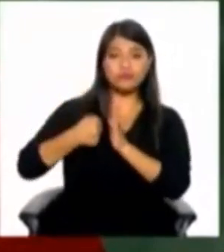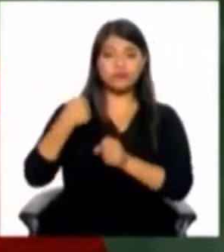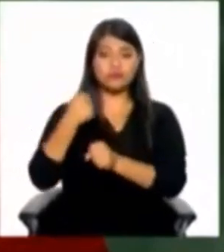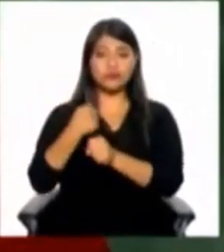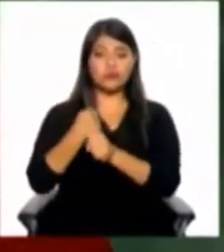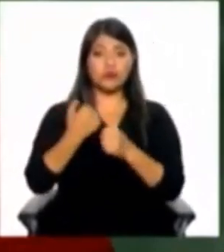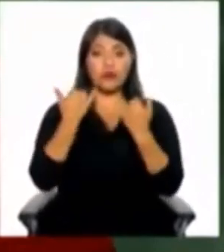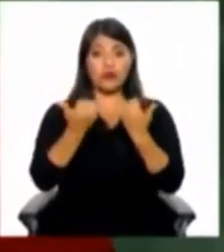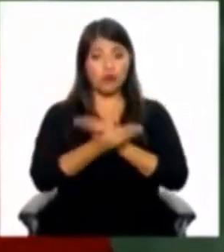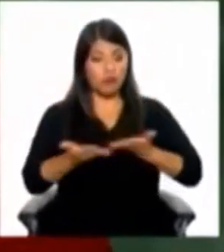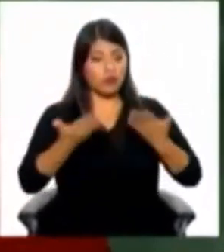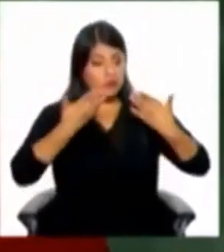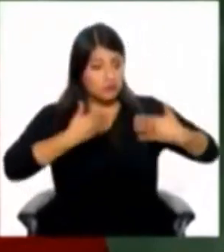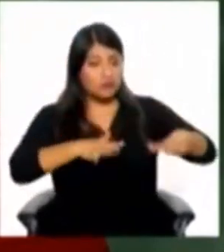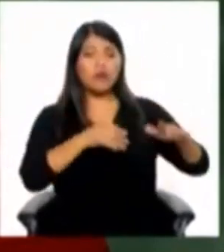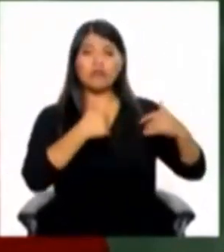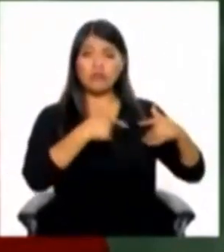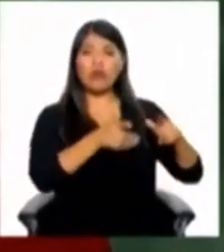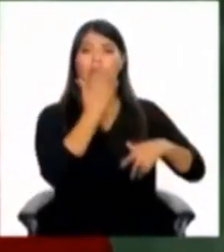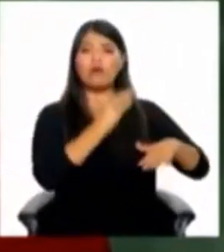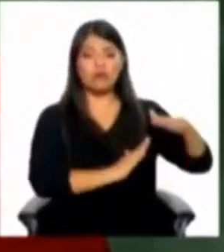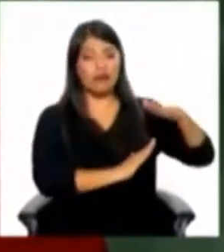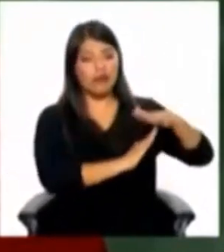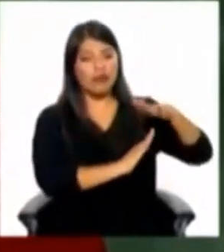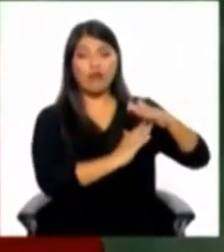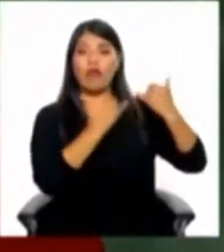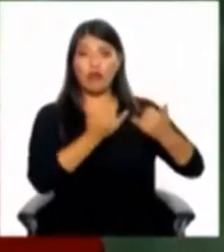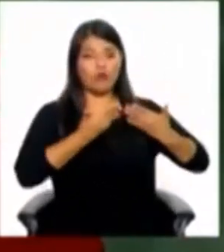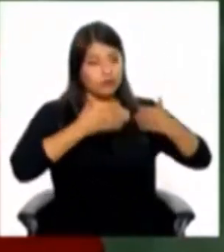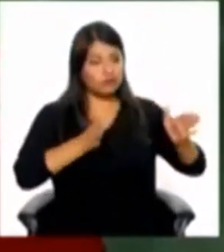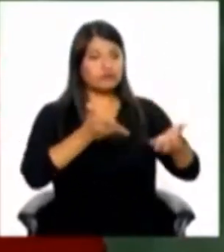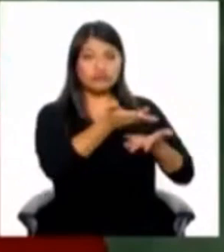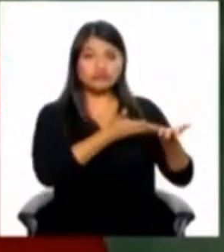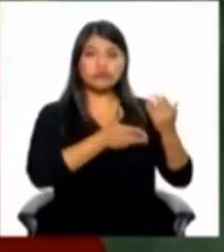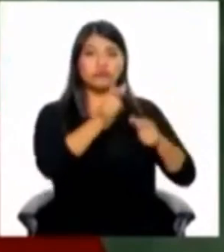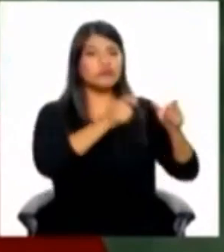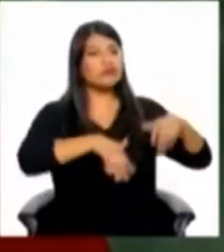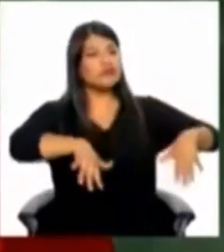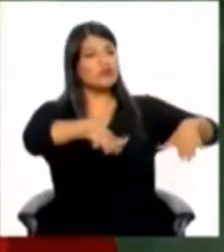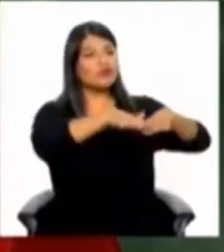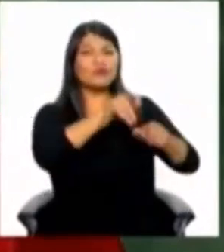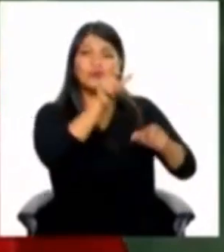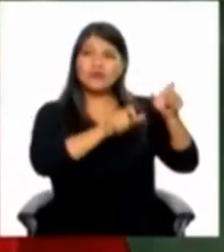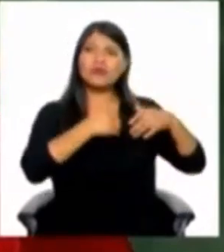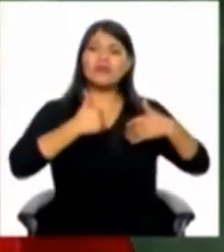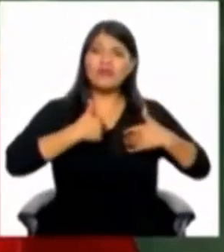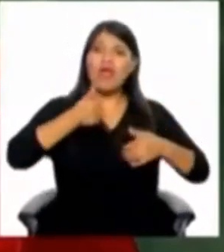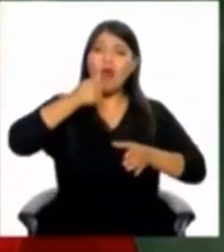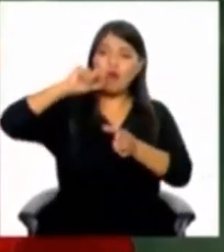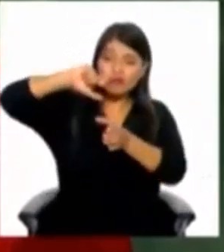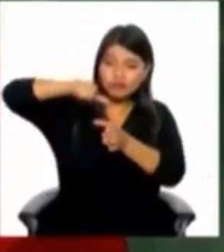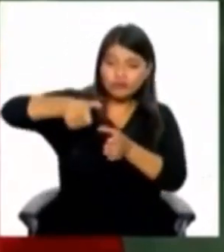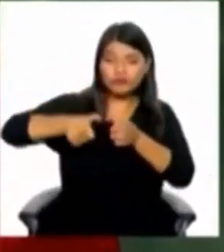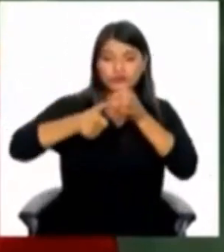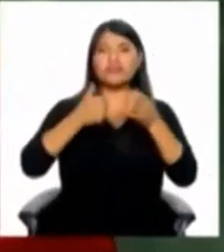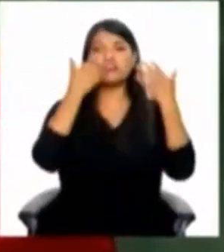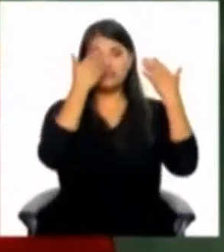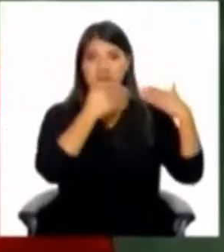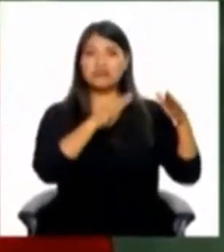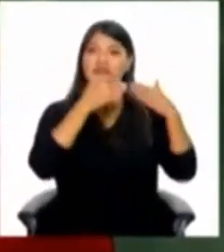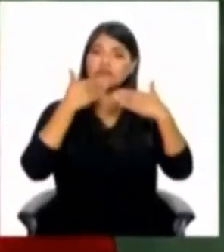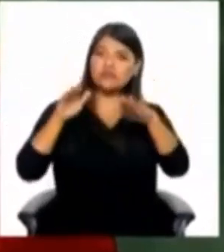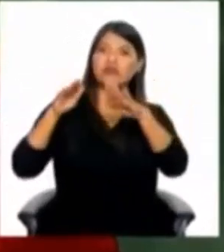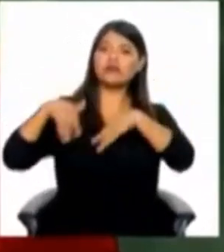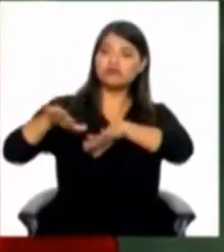paralizados que dotarán de agua a las hermanas y hermanos de mi país. Las